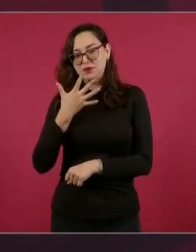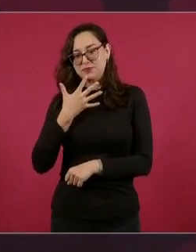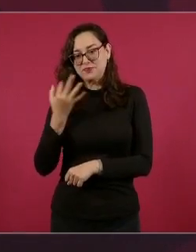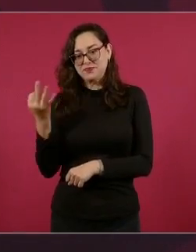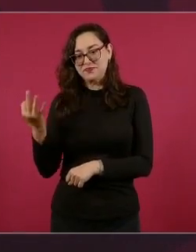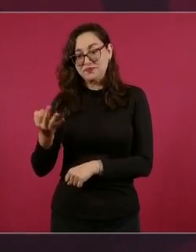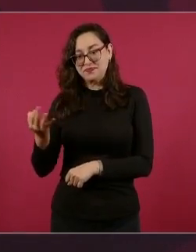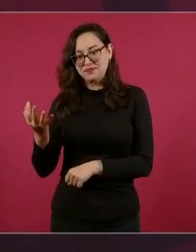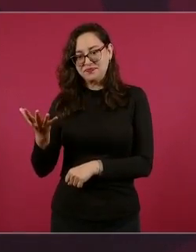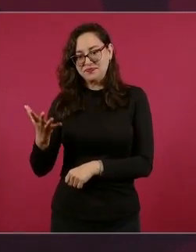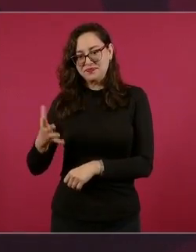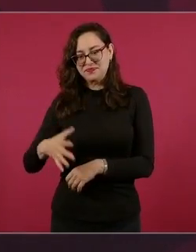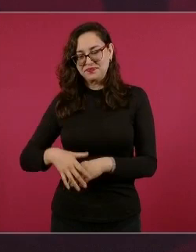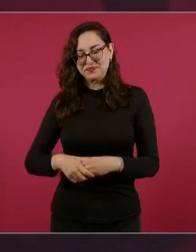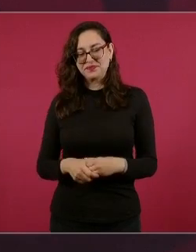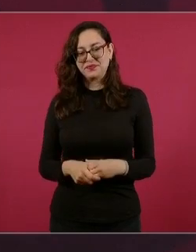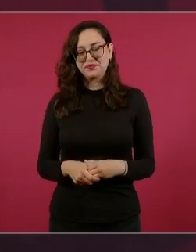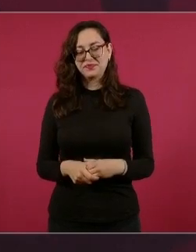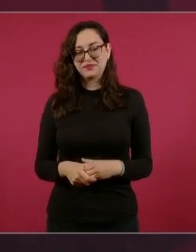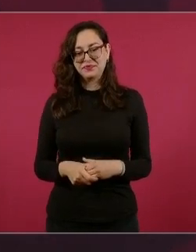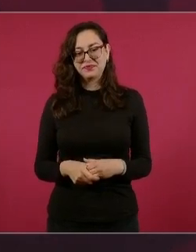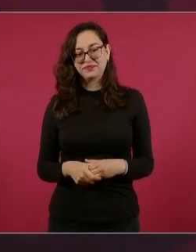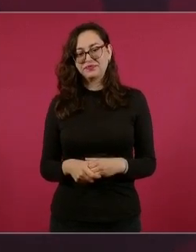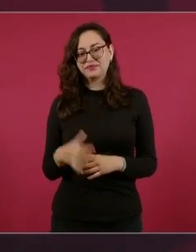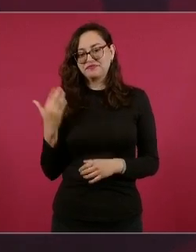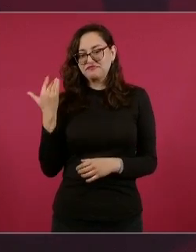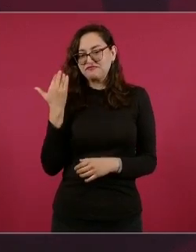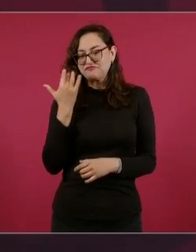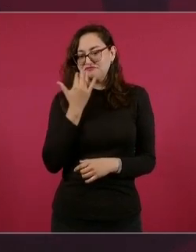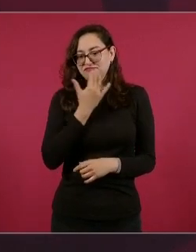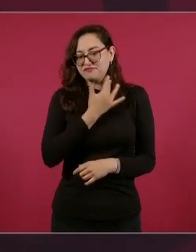en las fondas, es comida suculenta.